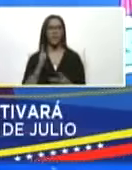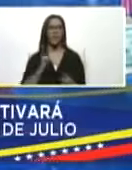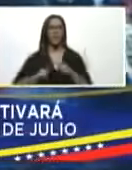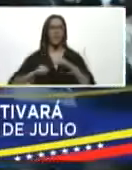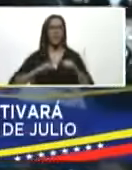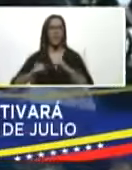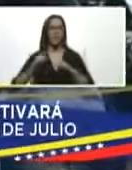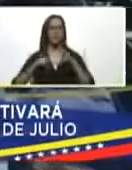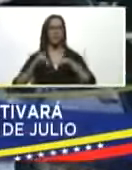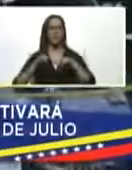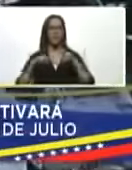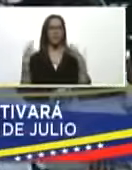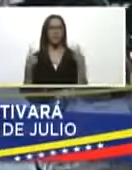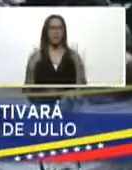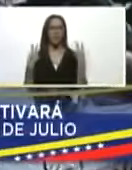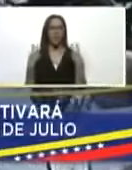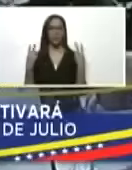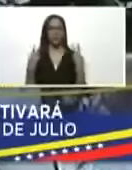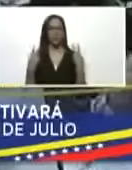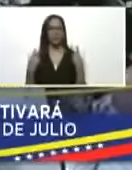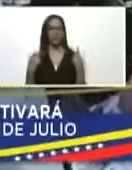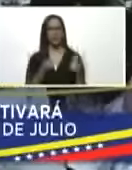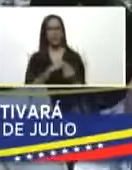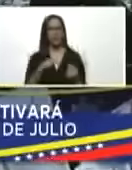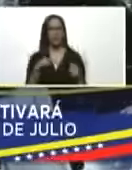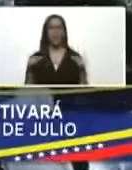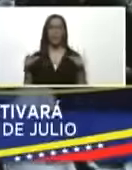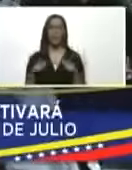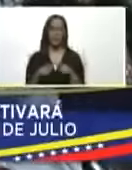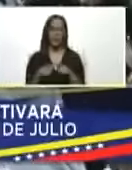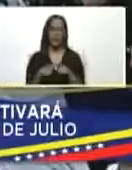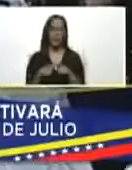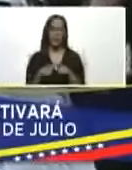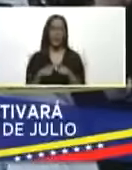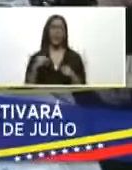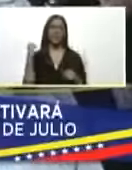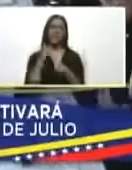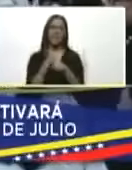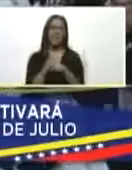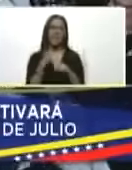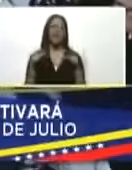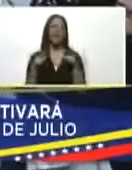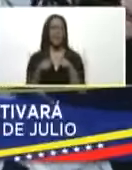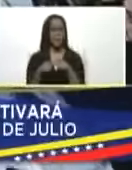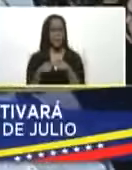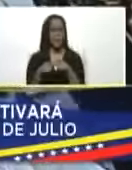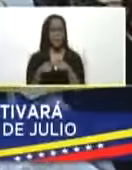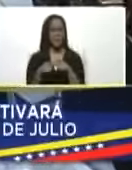movilizarse y construir la victoria. Y somos un equipo. Y trabajo en equipo.